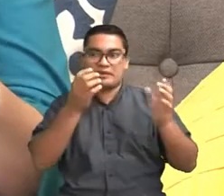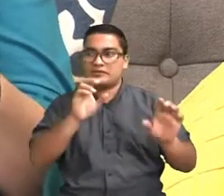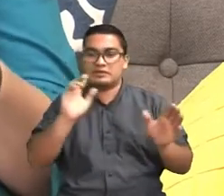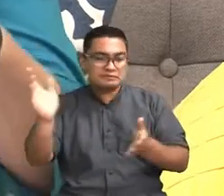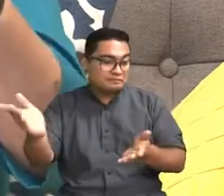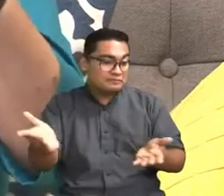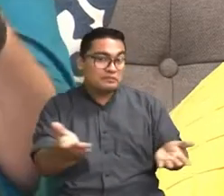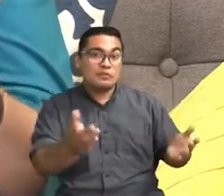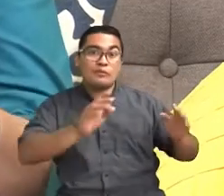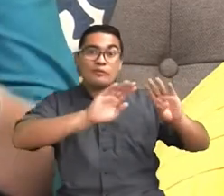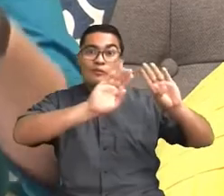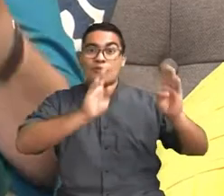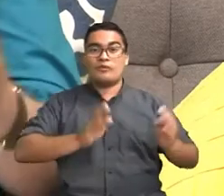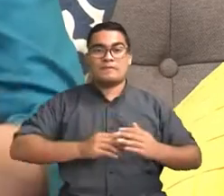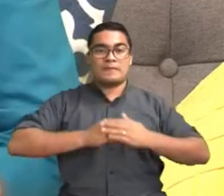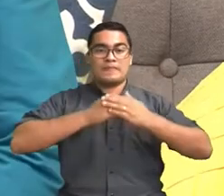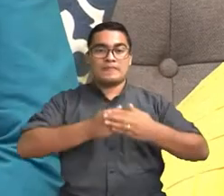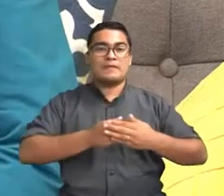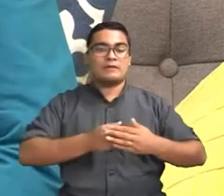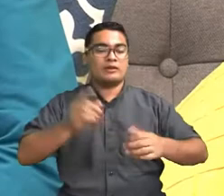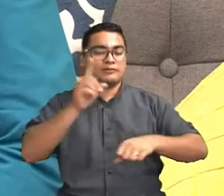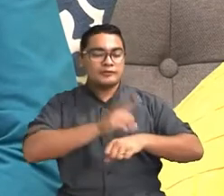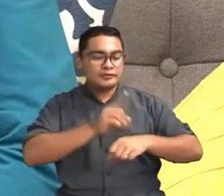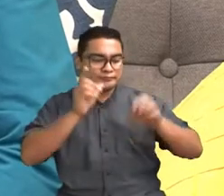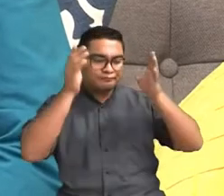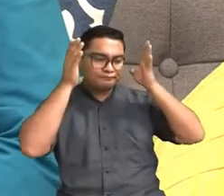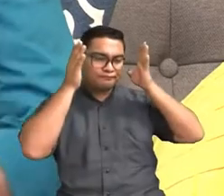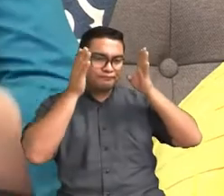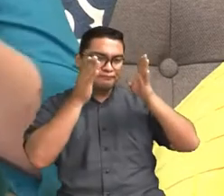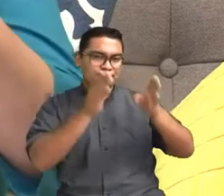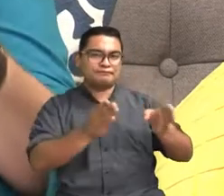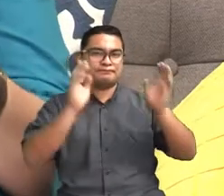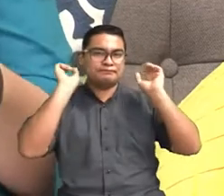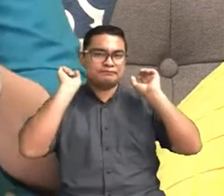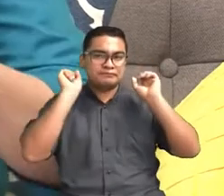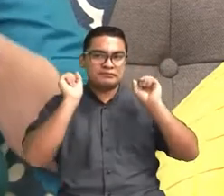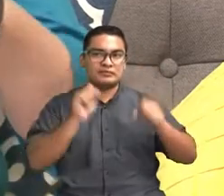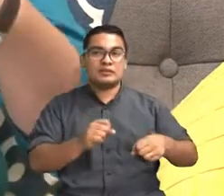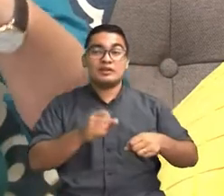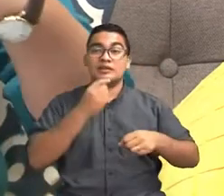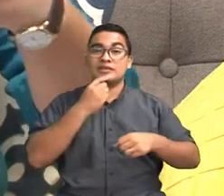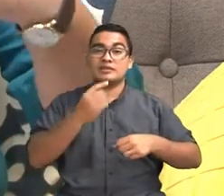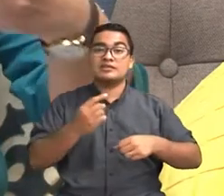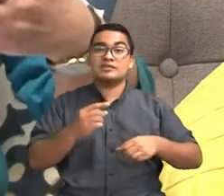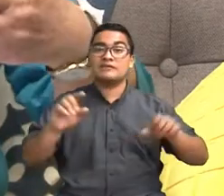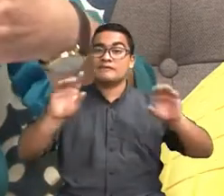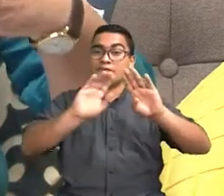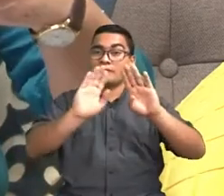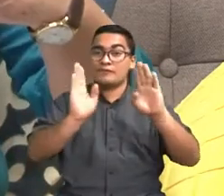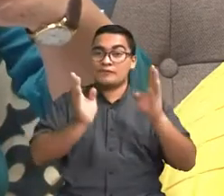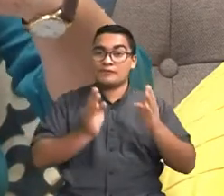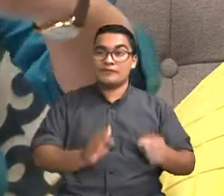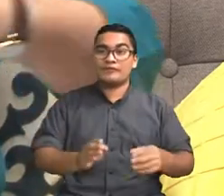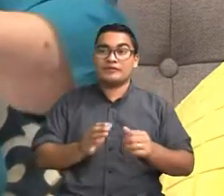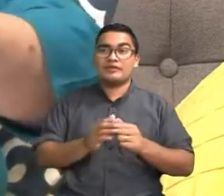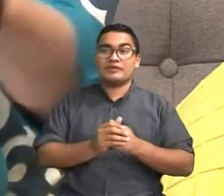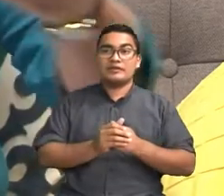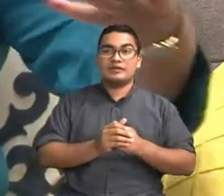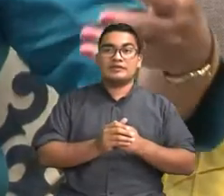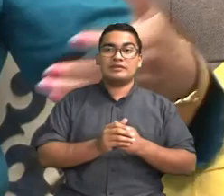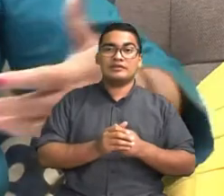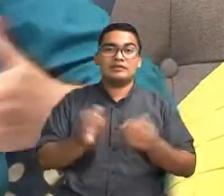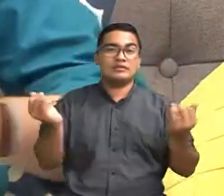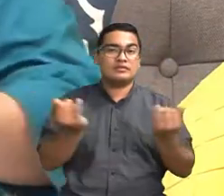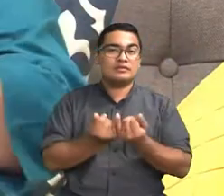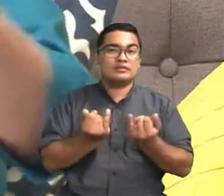que ahí atendamos, se atienda a las mujeres que llegan, que solicitan el servicio o que llegan a través